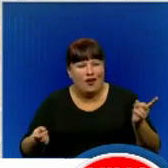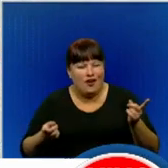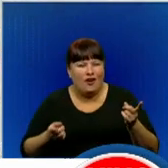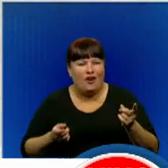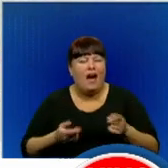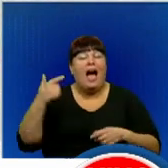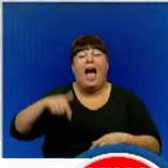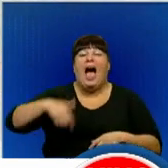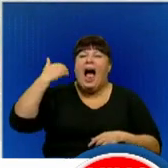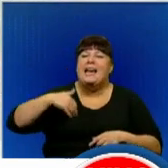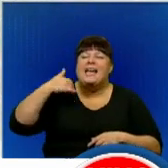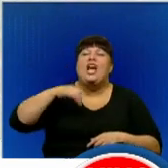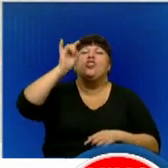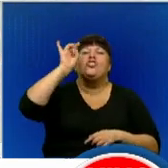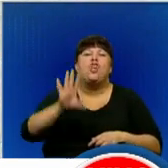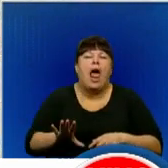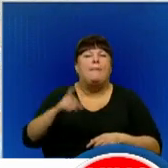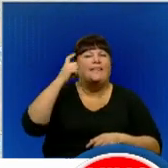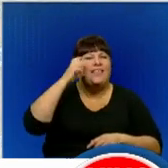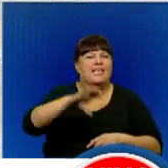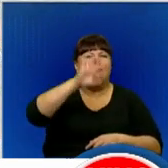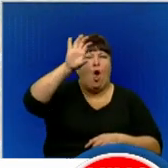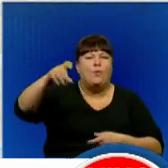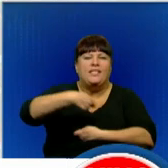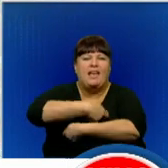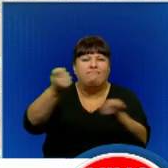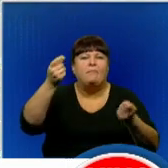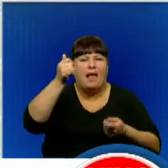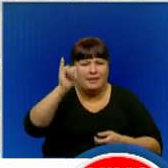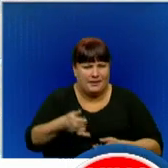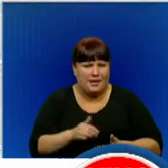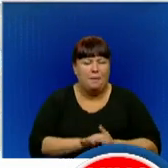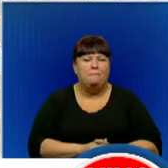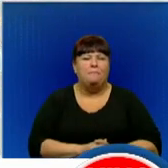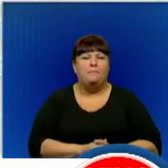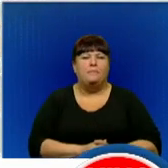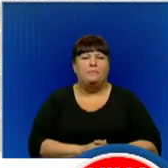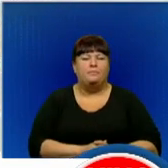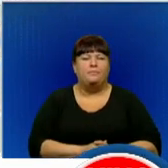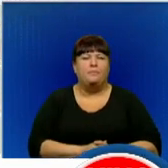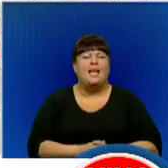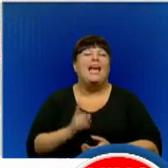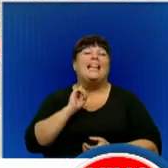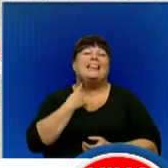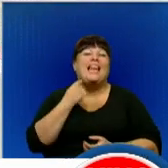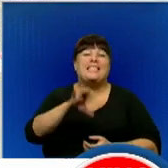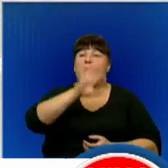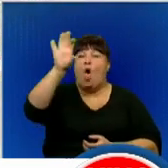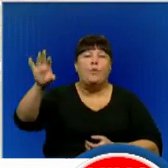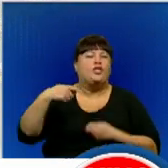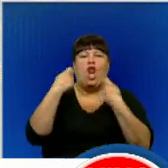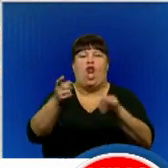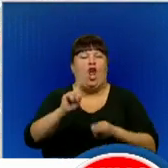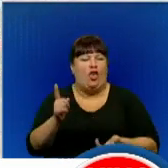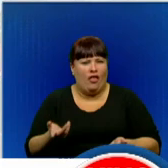es la argentina solamente 10 provincias lo distribuyen ahí 13 provincias que no lo están